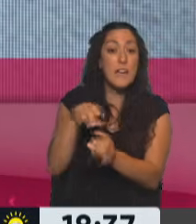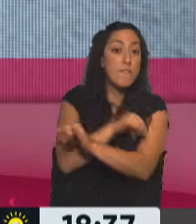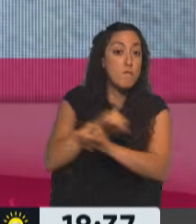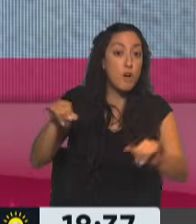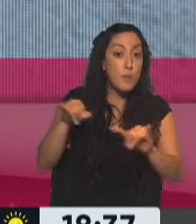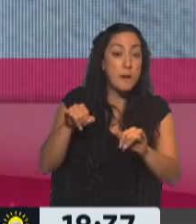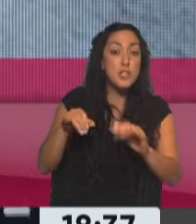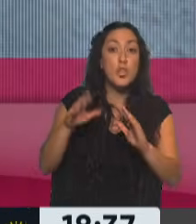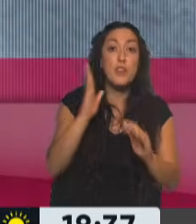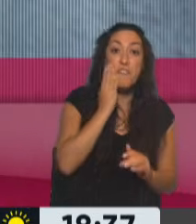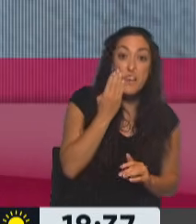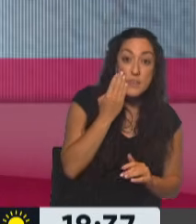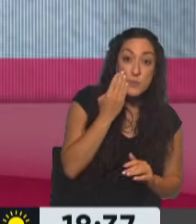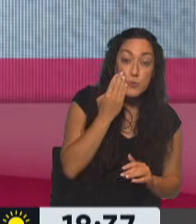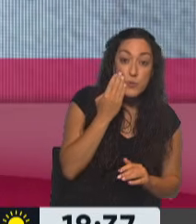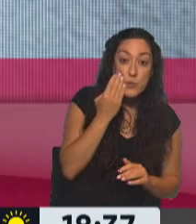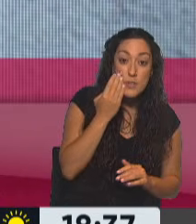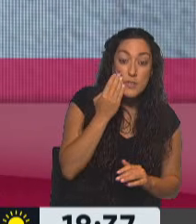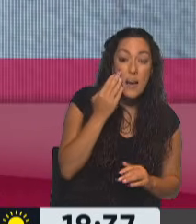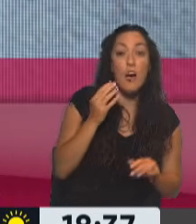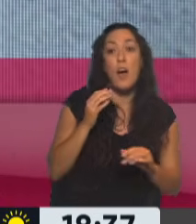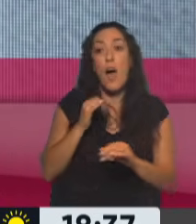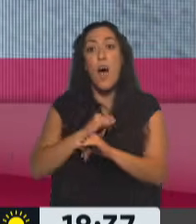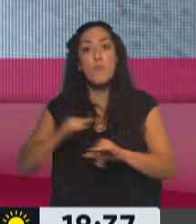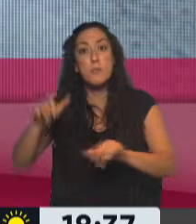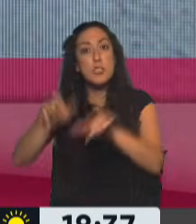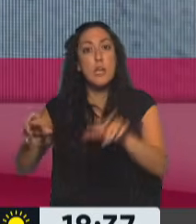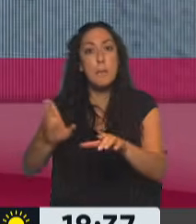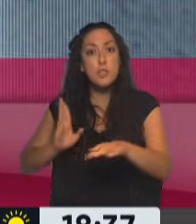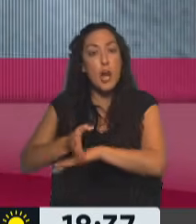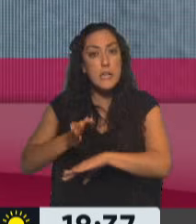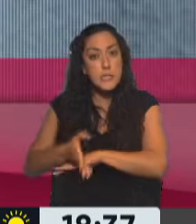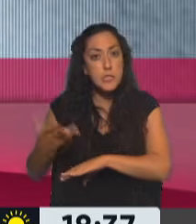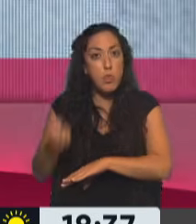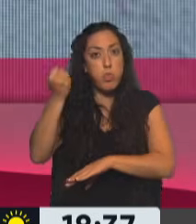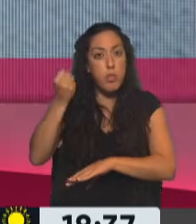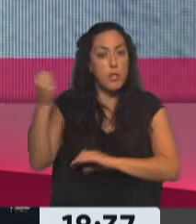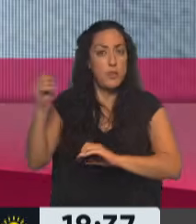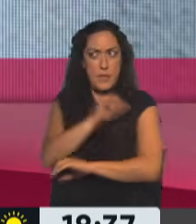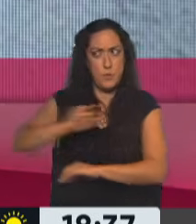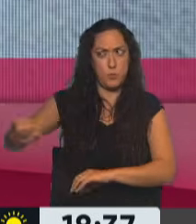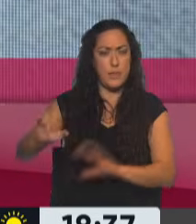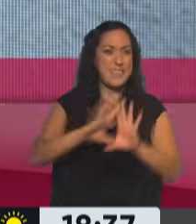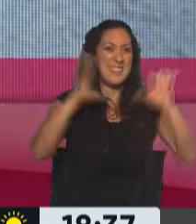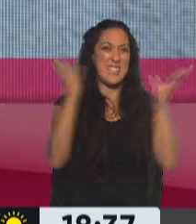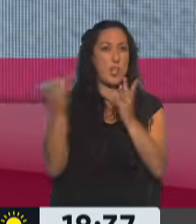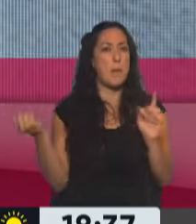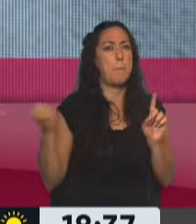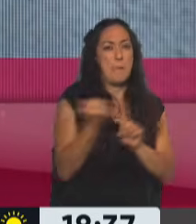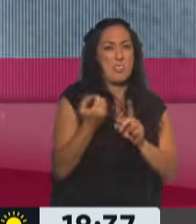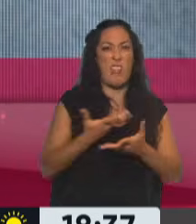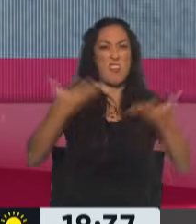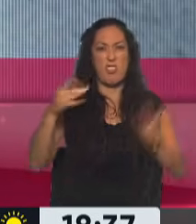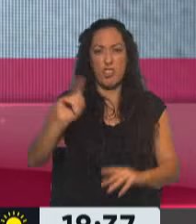de Facebook y de esa manera podían acceder a información de los usuarios. No tuvo un gran impacto internacional, más allá de una